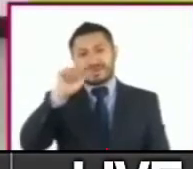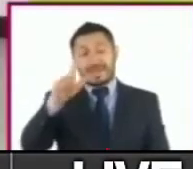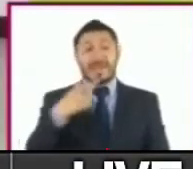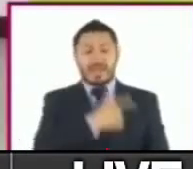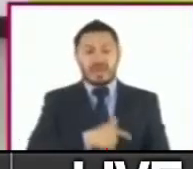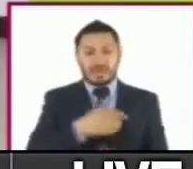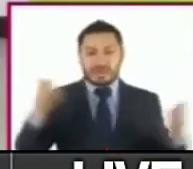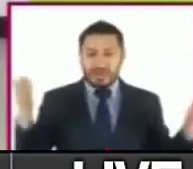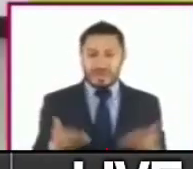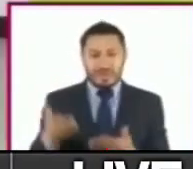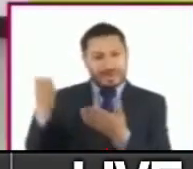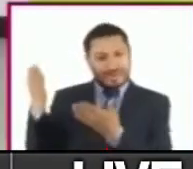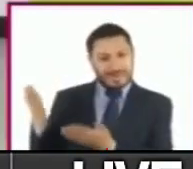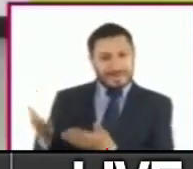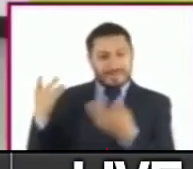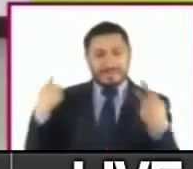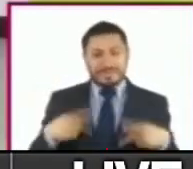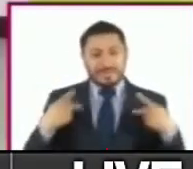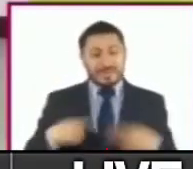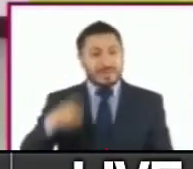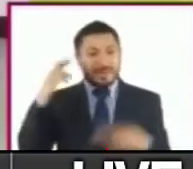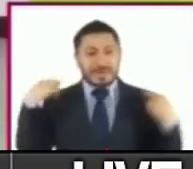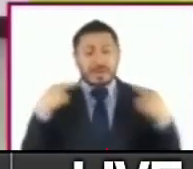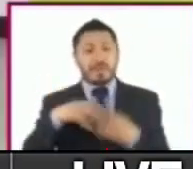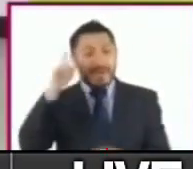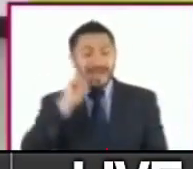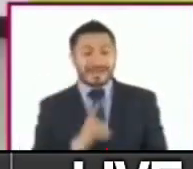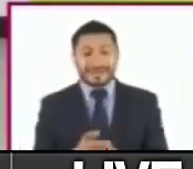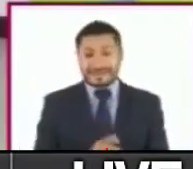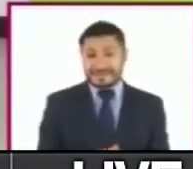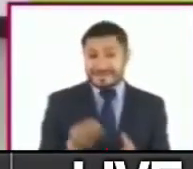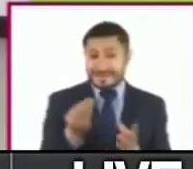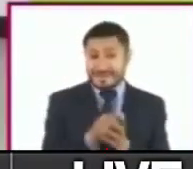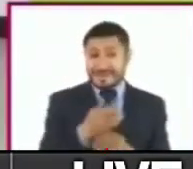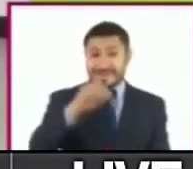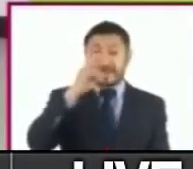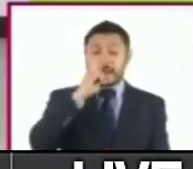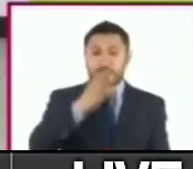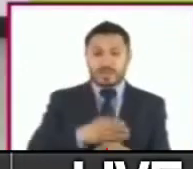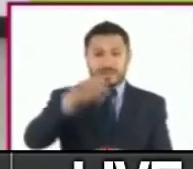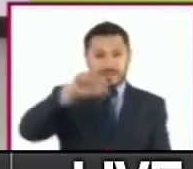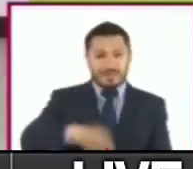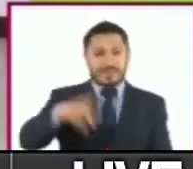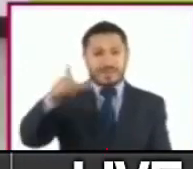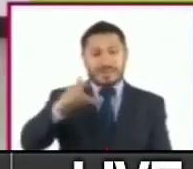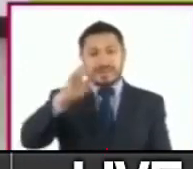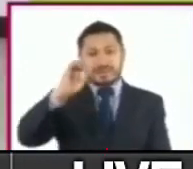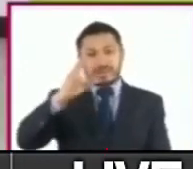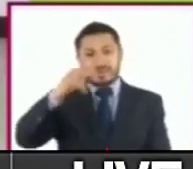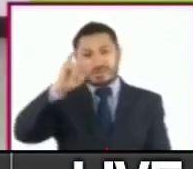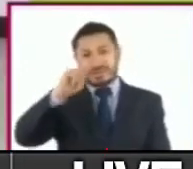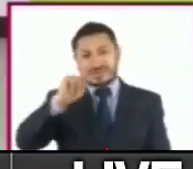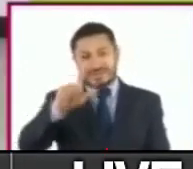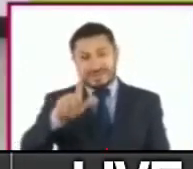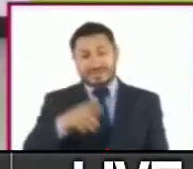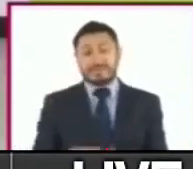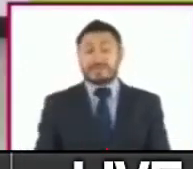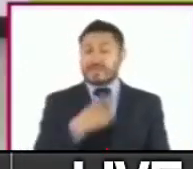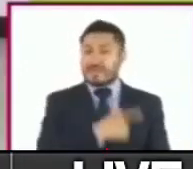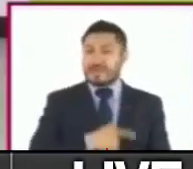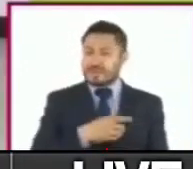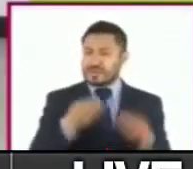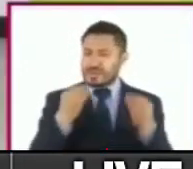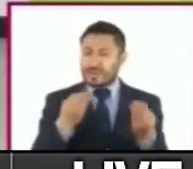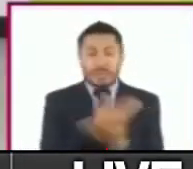las profesoras que estarán a cargo de esta sesión. Soy la profesora Xochitl Escalona Bernal y me da mucho gusto estar con